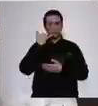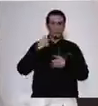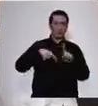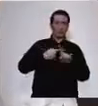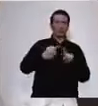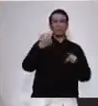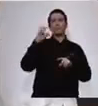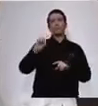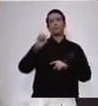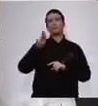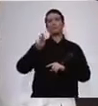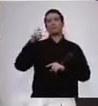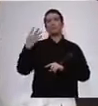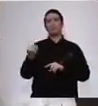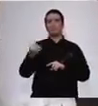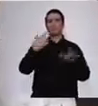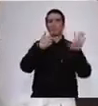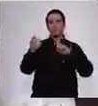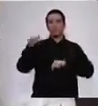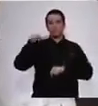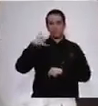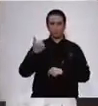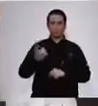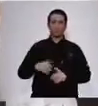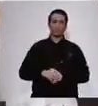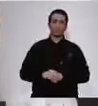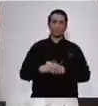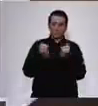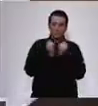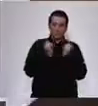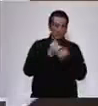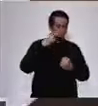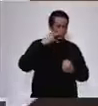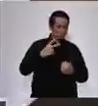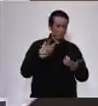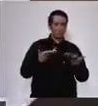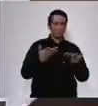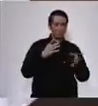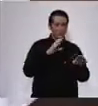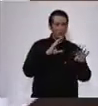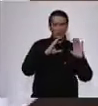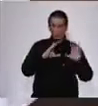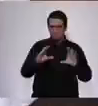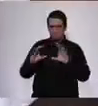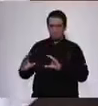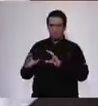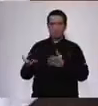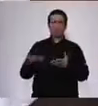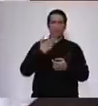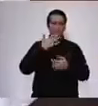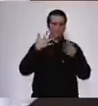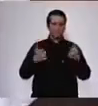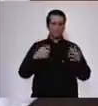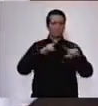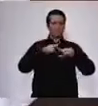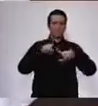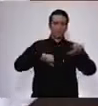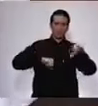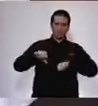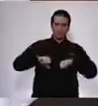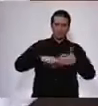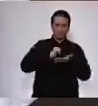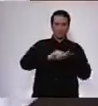anónima 089 y el 911 también velando por el bienestar económico de las mujeres mediante las distintas actividades